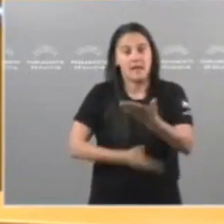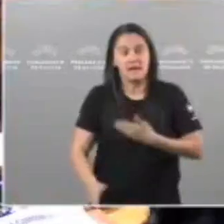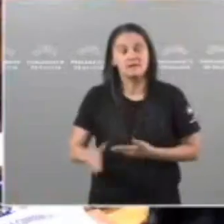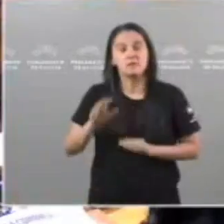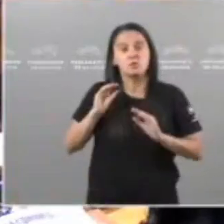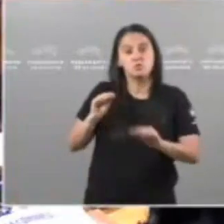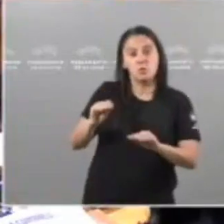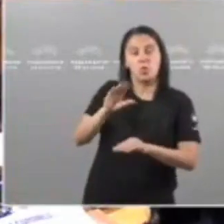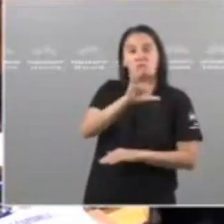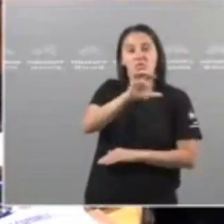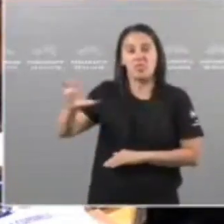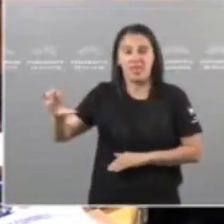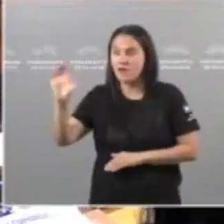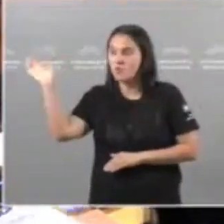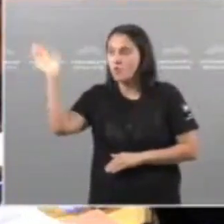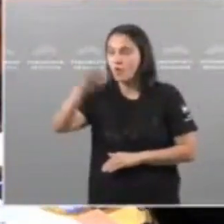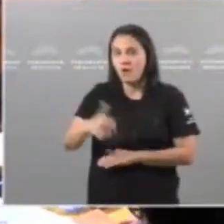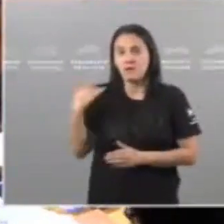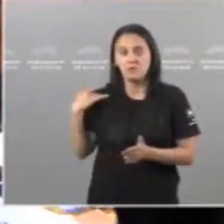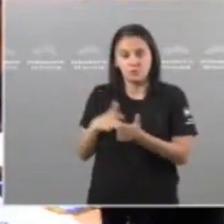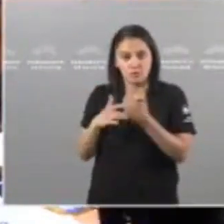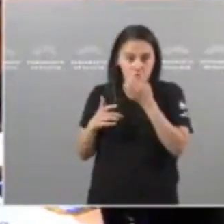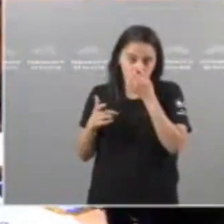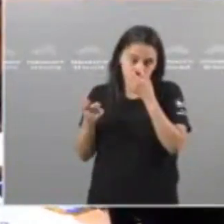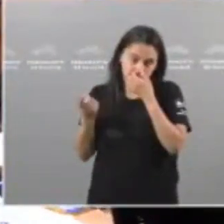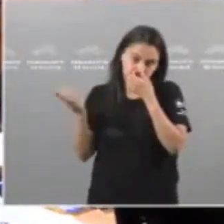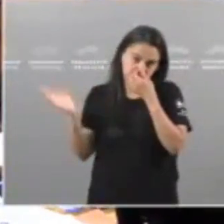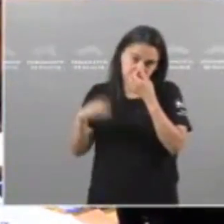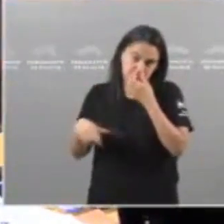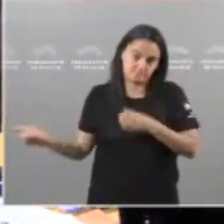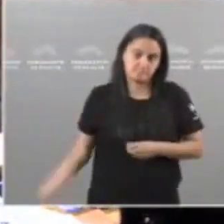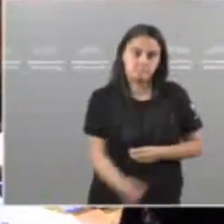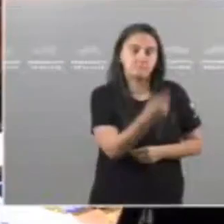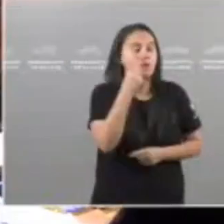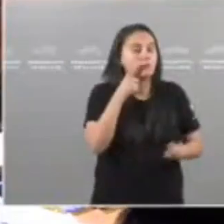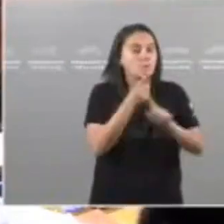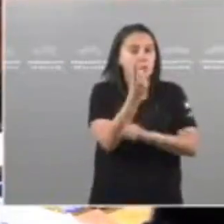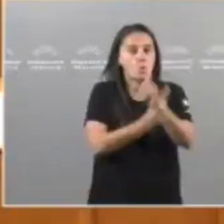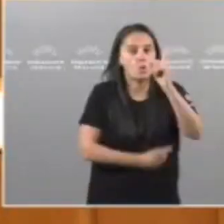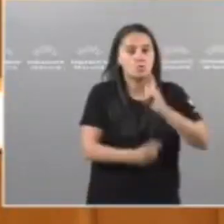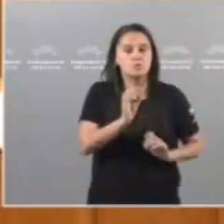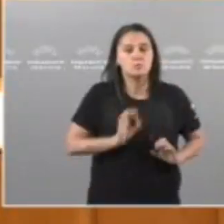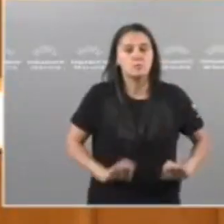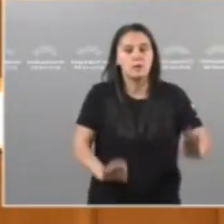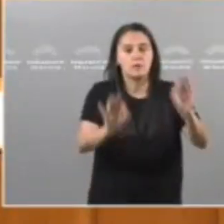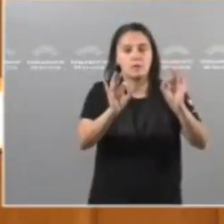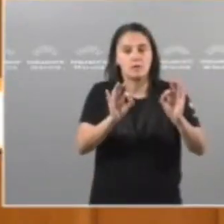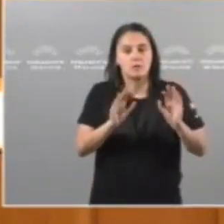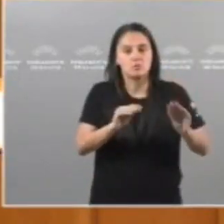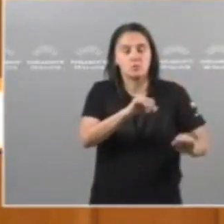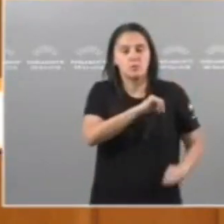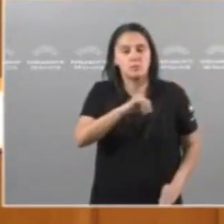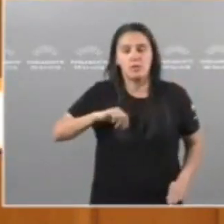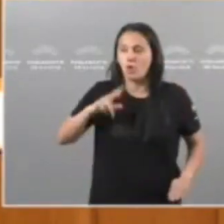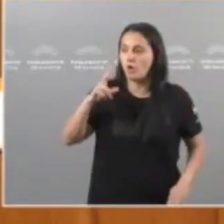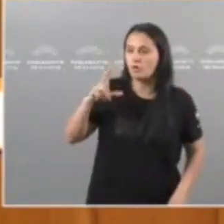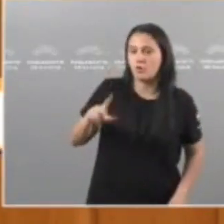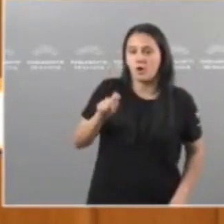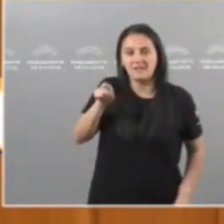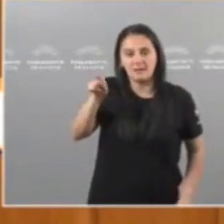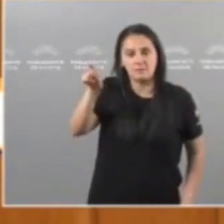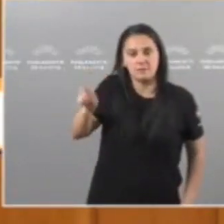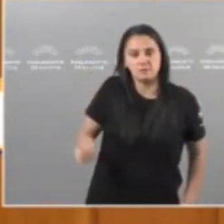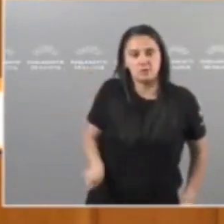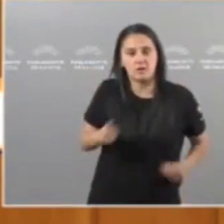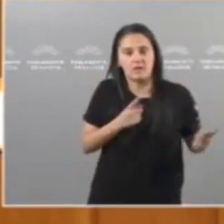que non a tiña, sí que se negou a que o derivaran para unha consulta, unha especialidade que tiña a privada. Él é unha persona que